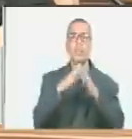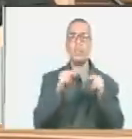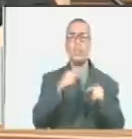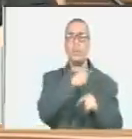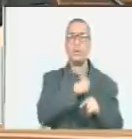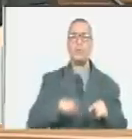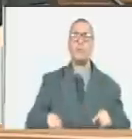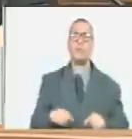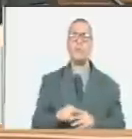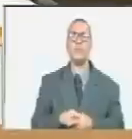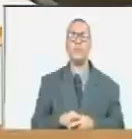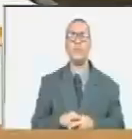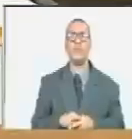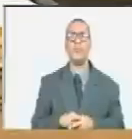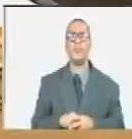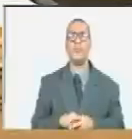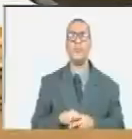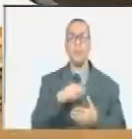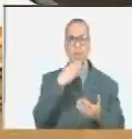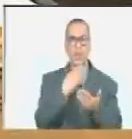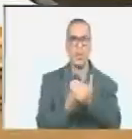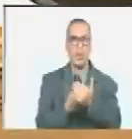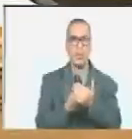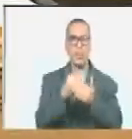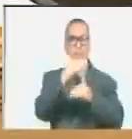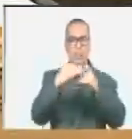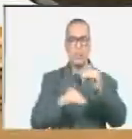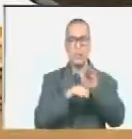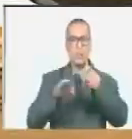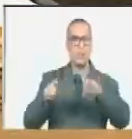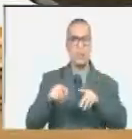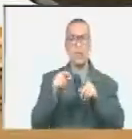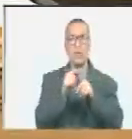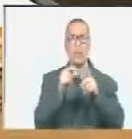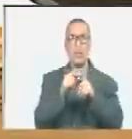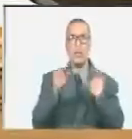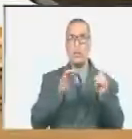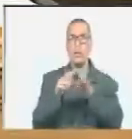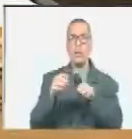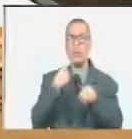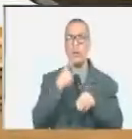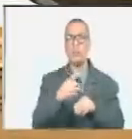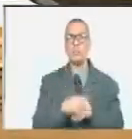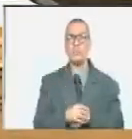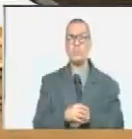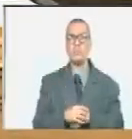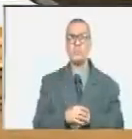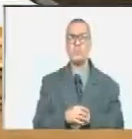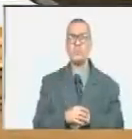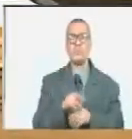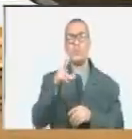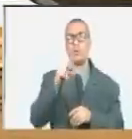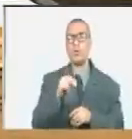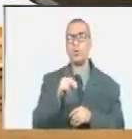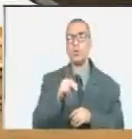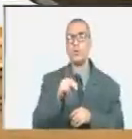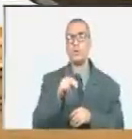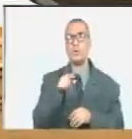ciudadano presidente. Gracias, su secretaria. No hay nadie más anotado en el derecho de palabra. Si no hay